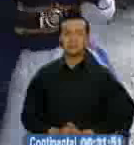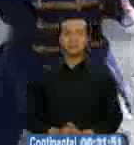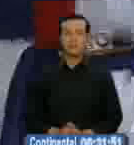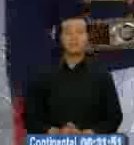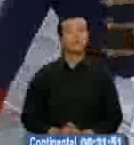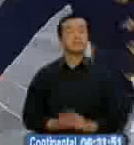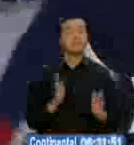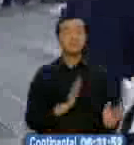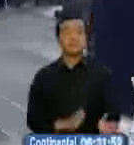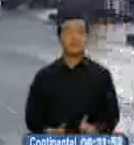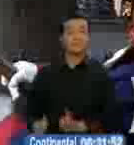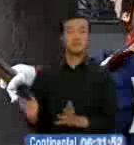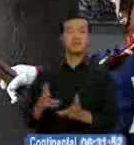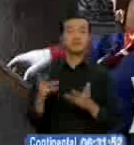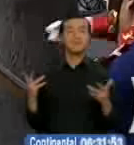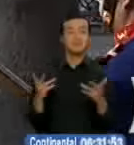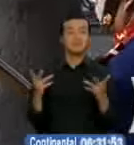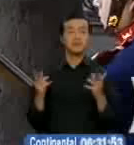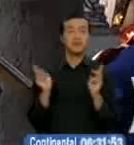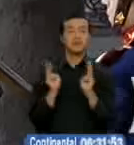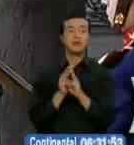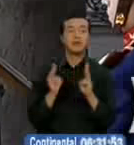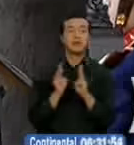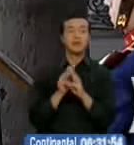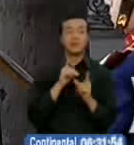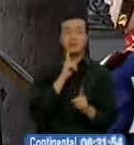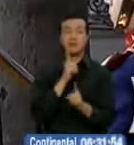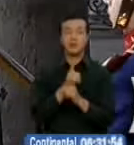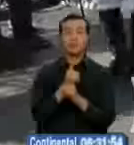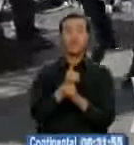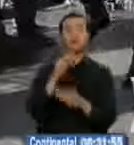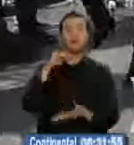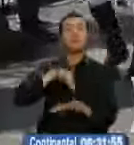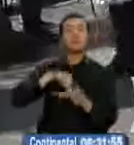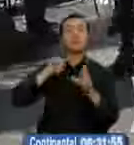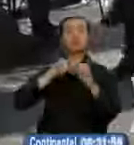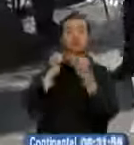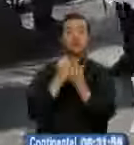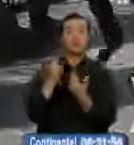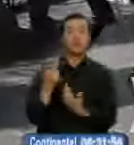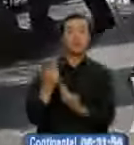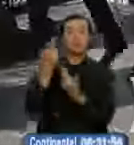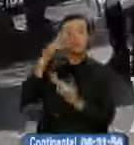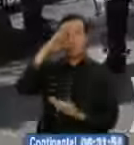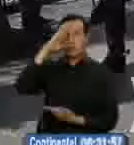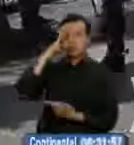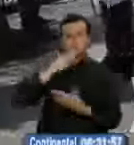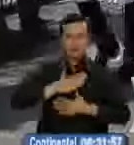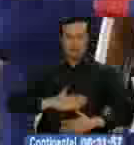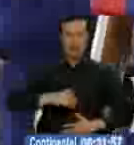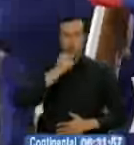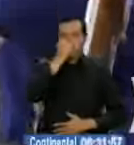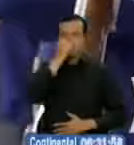Los preparativos y ensayos para el acto castrense se cumplen con los miembros del Grupo Escolta Presidencial Granaderos de